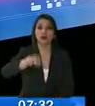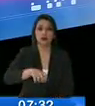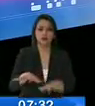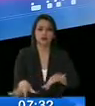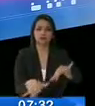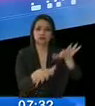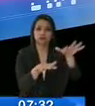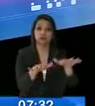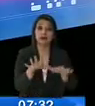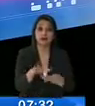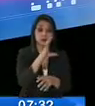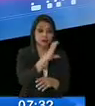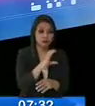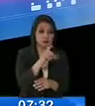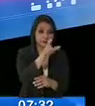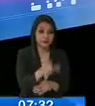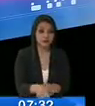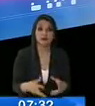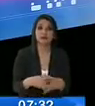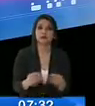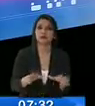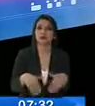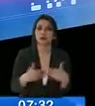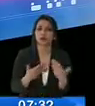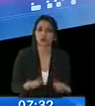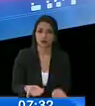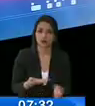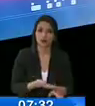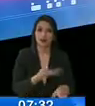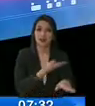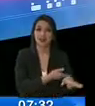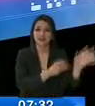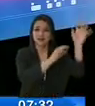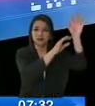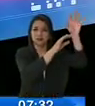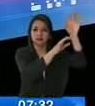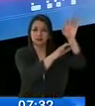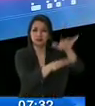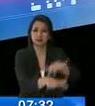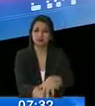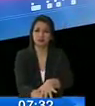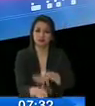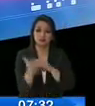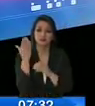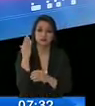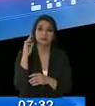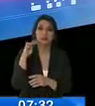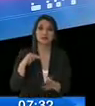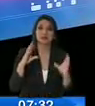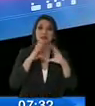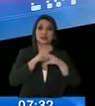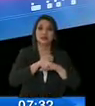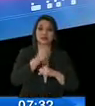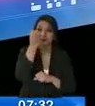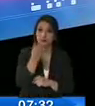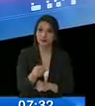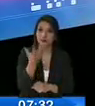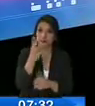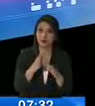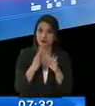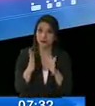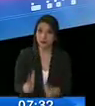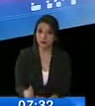cómo avanza la búsqueda de la persona desaparecida tras el derrumbe ocurrido la noche del pasado martes muy buenos días adelante sofía